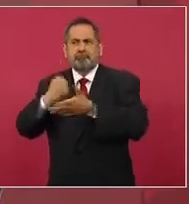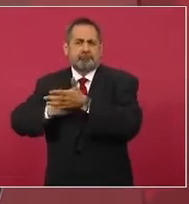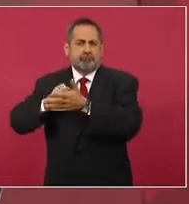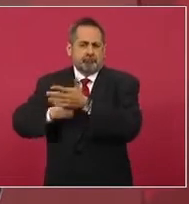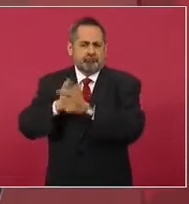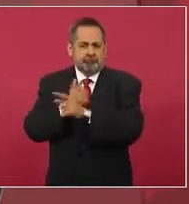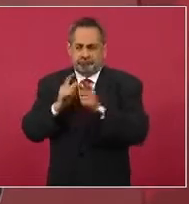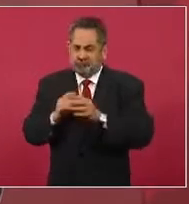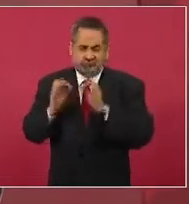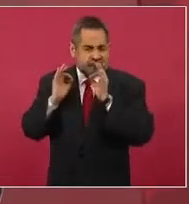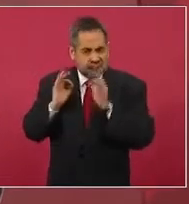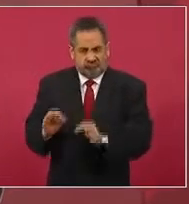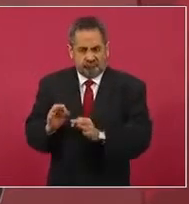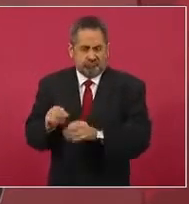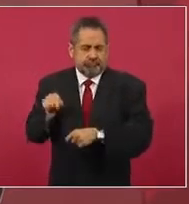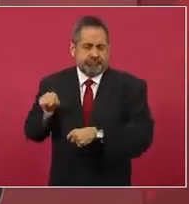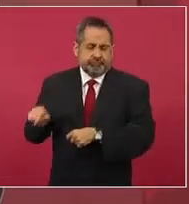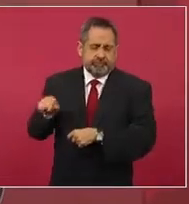puro,